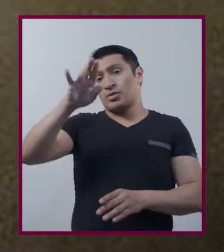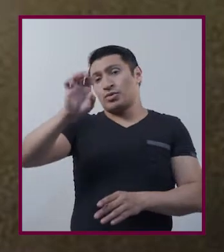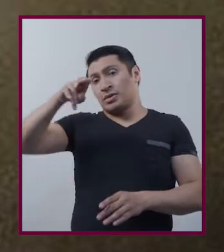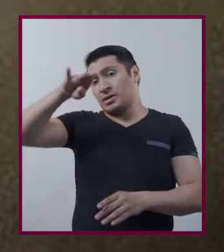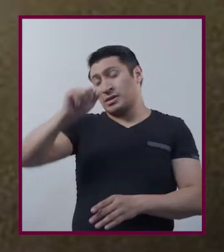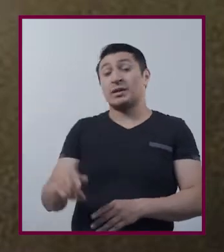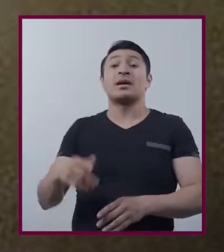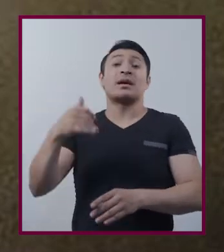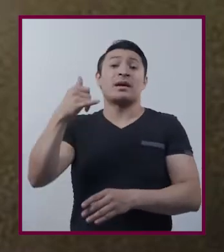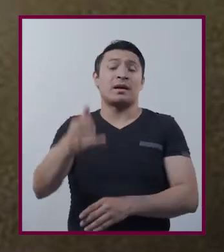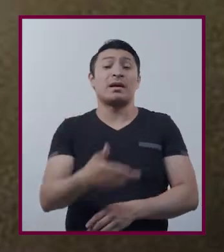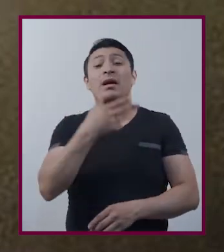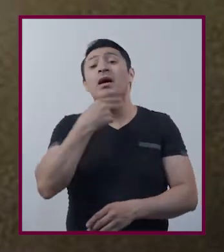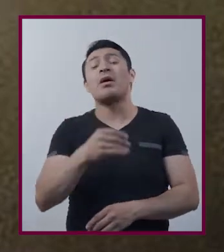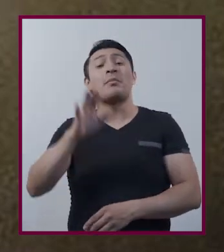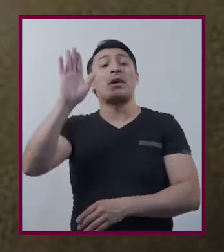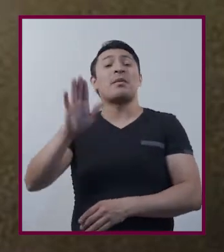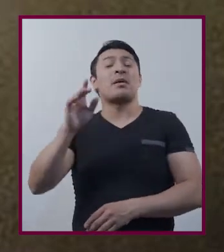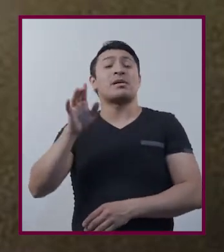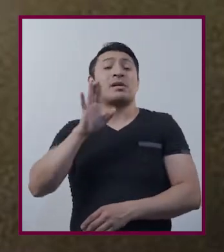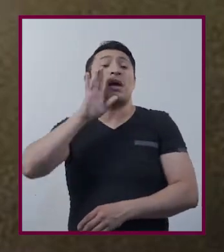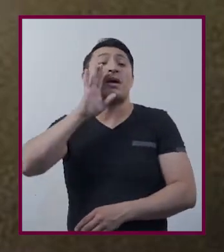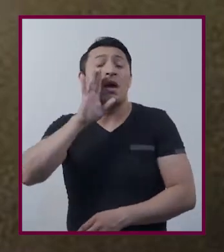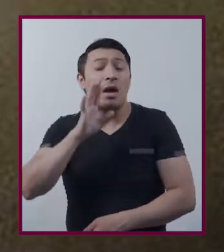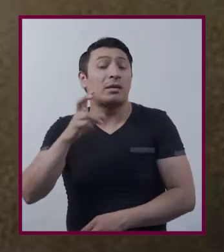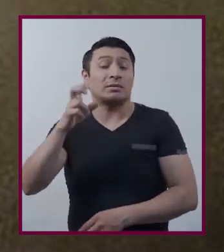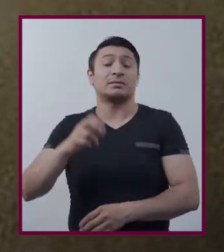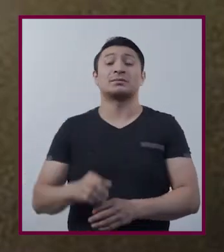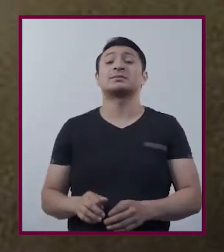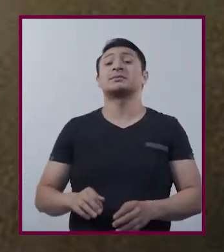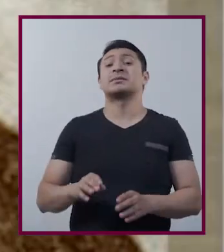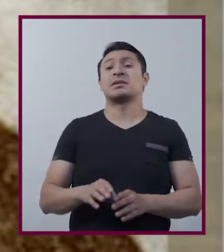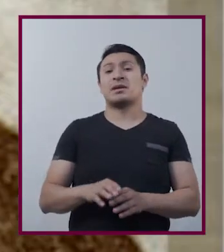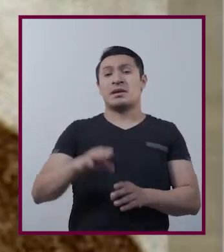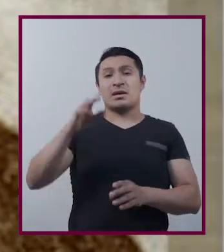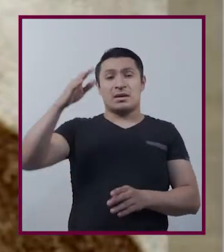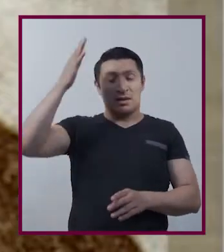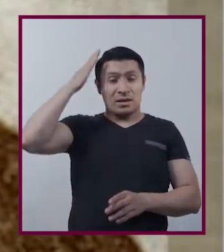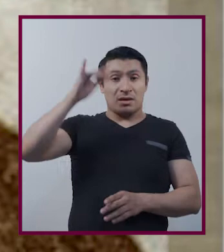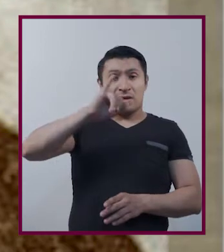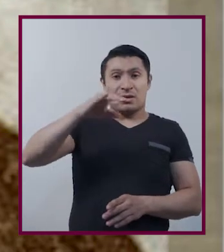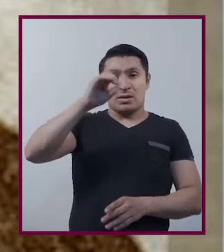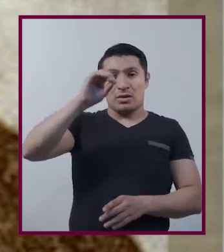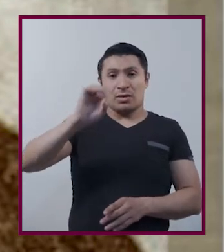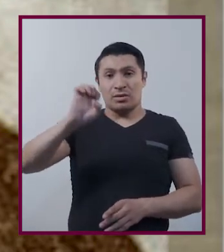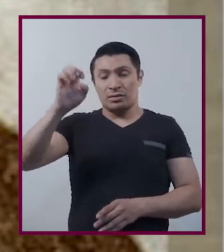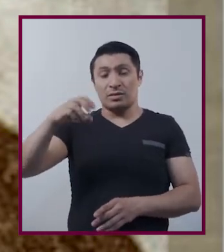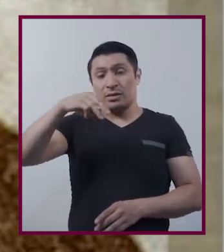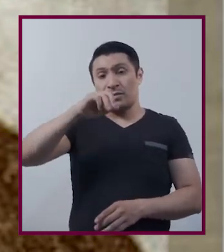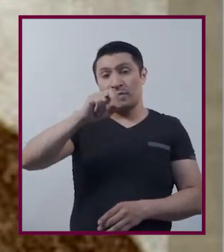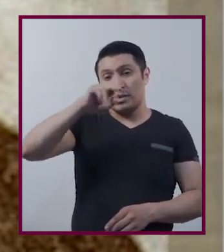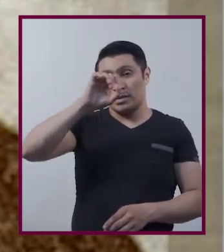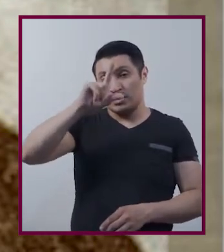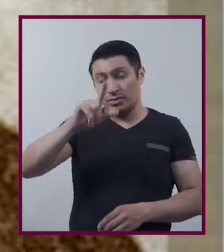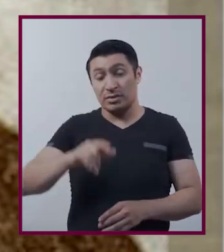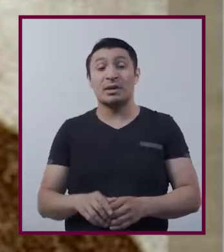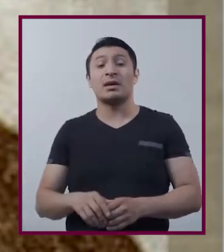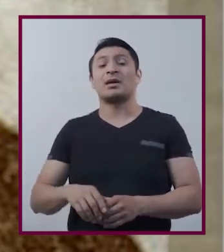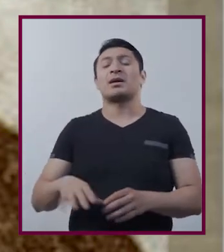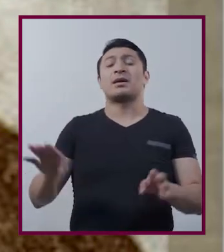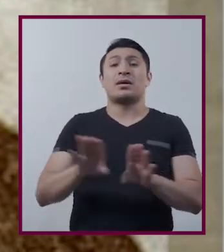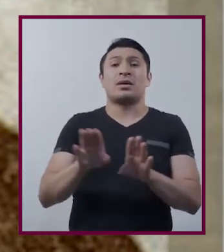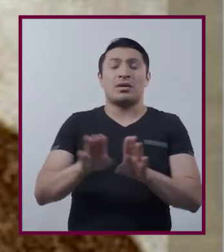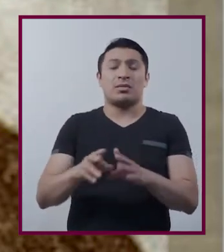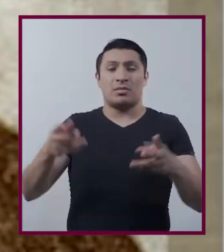la emperatriz Eugenia, y el hombre que, según se dice, le murmuró tal cosa al oído, era don José Manuel Hidalgo y